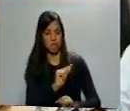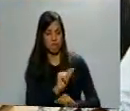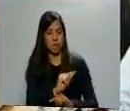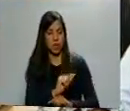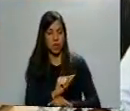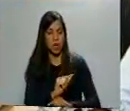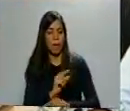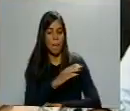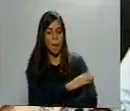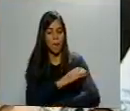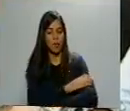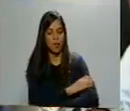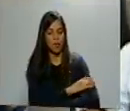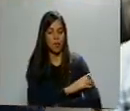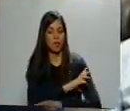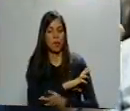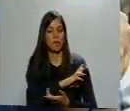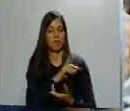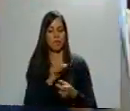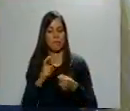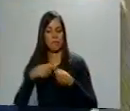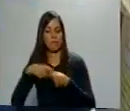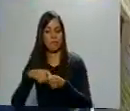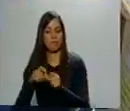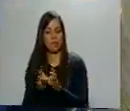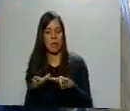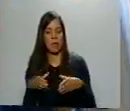los representantes de los gobiernos